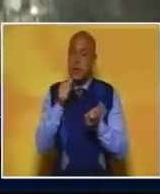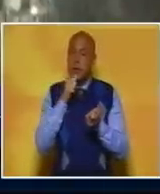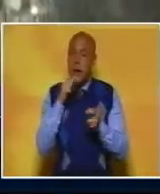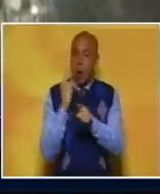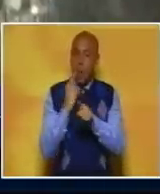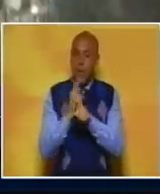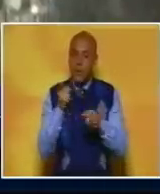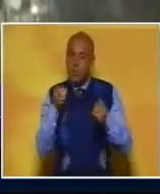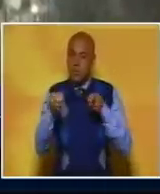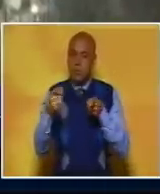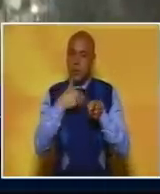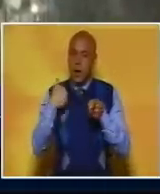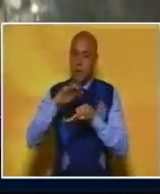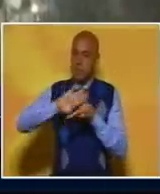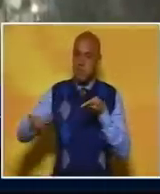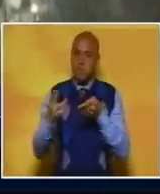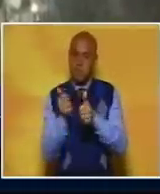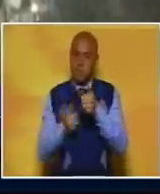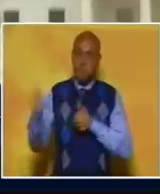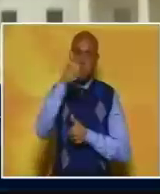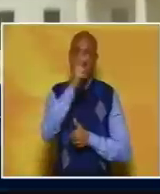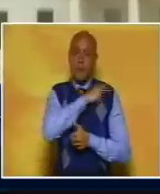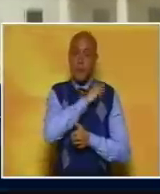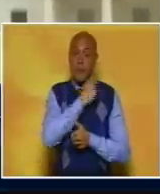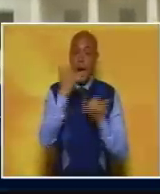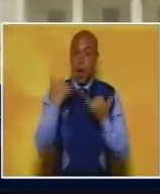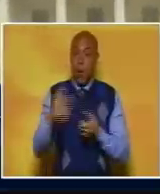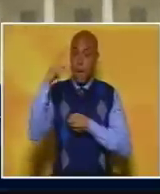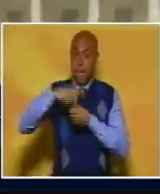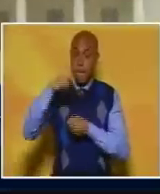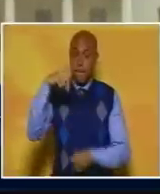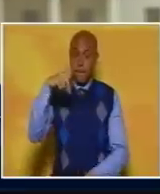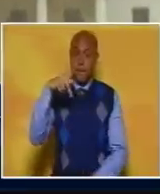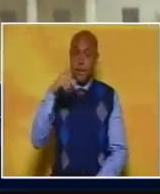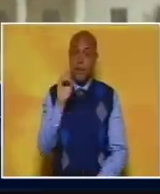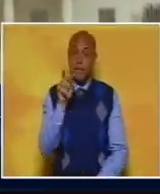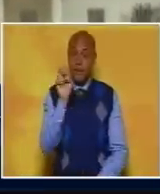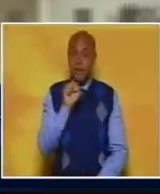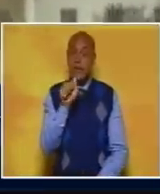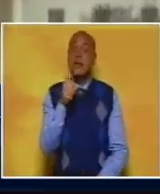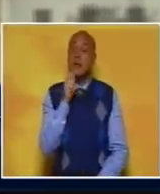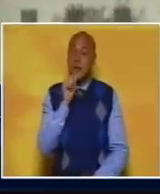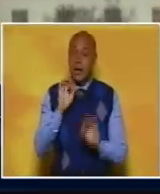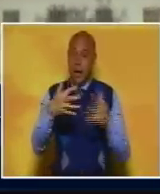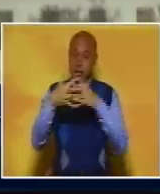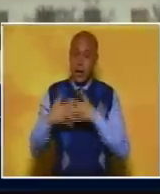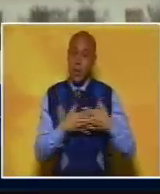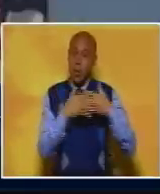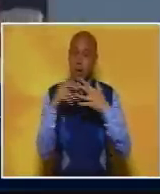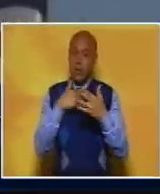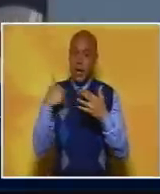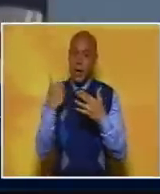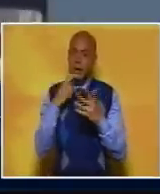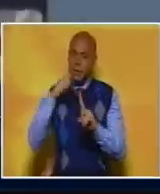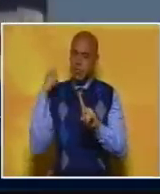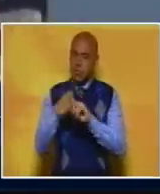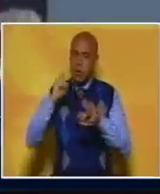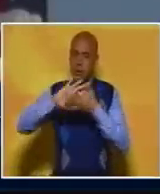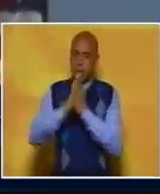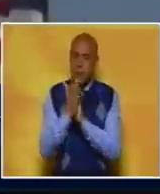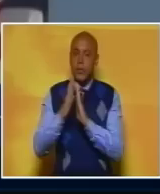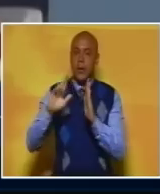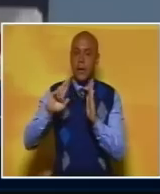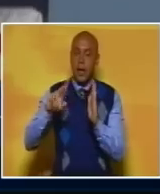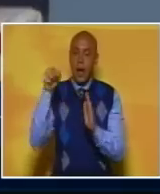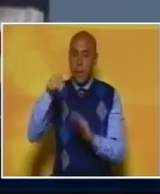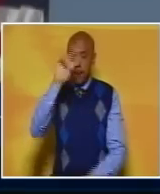actores del mercado petrolero mundial. PDVSA expresó que la medida implementada por la administración estadounidense busca destruir la economía nacional